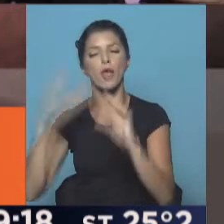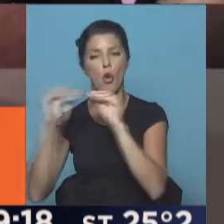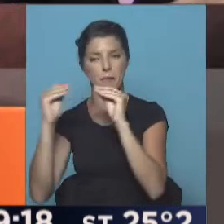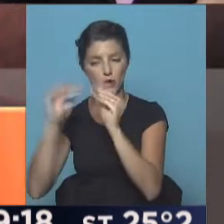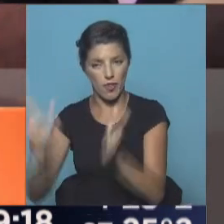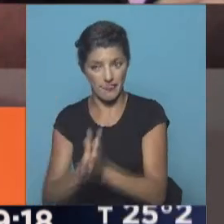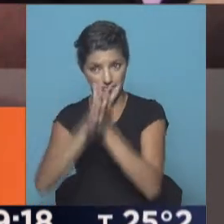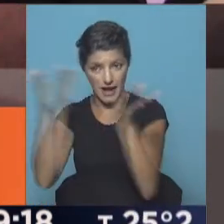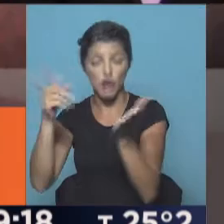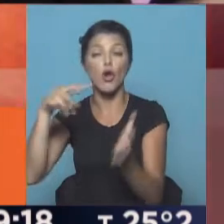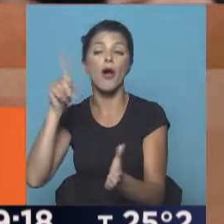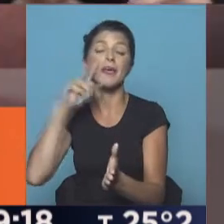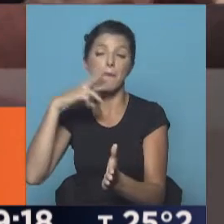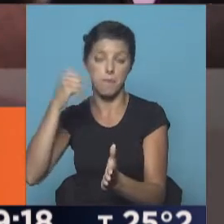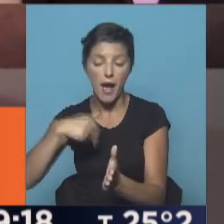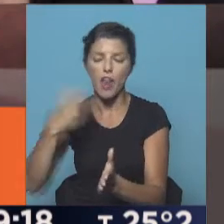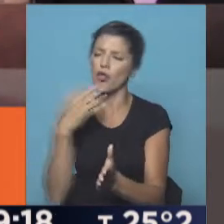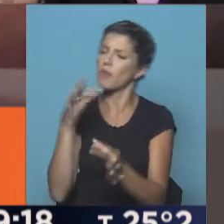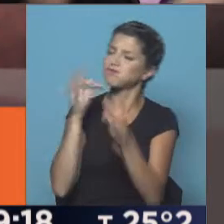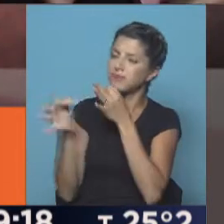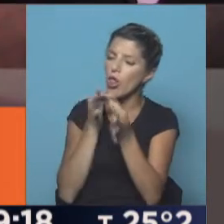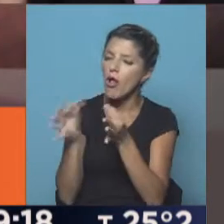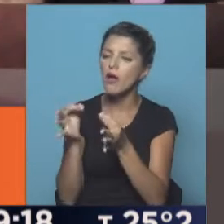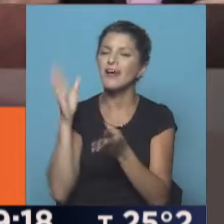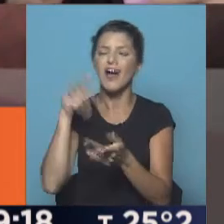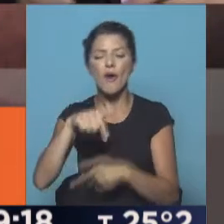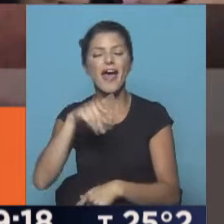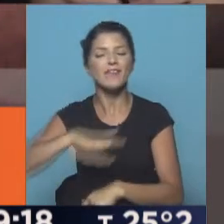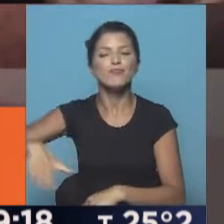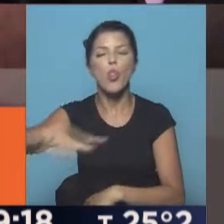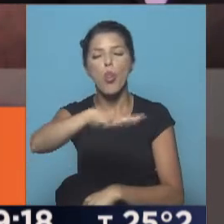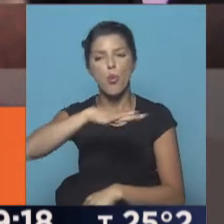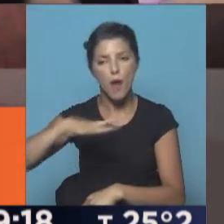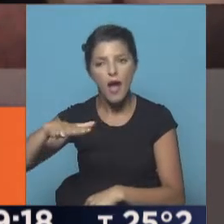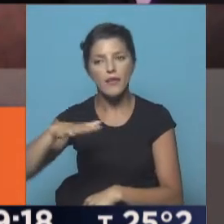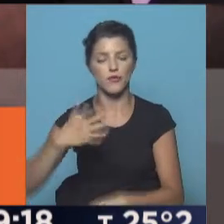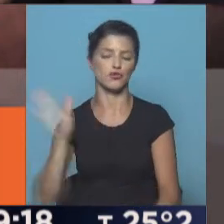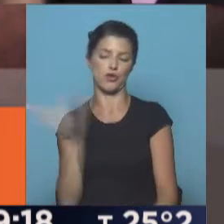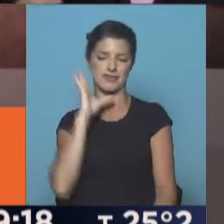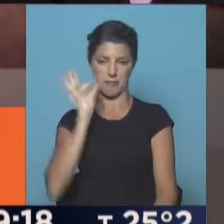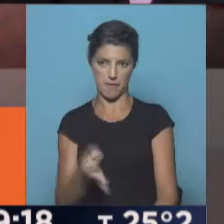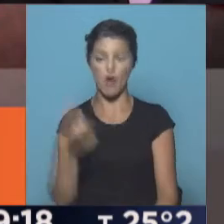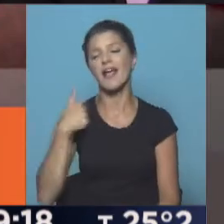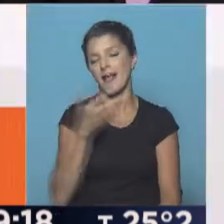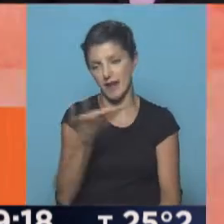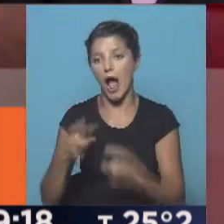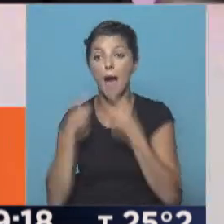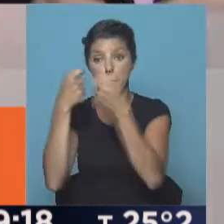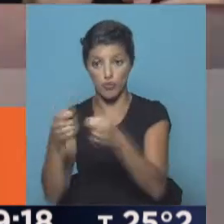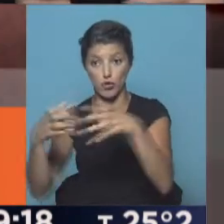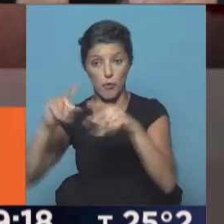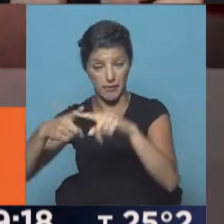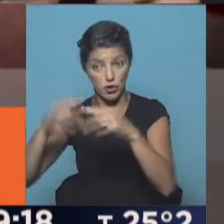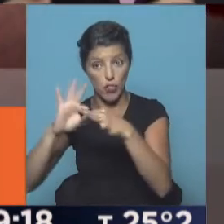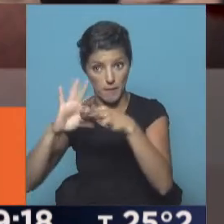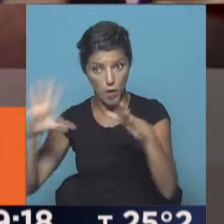Rothkegel, que digamos la sensación que hay en la ciudad, donde uno sabe que hay una mayoría de votantes de Hillary Clinton,